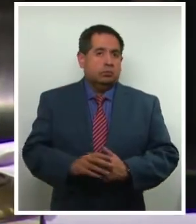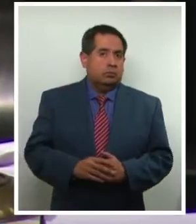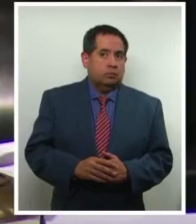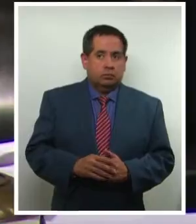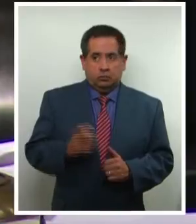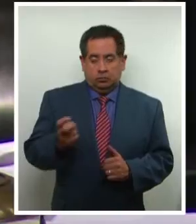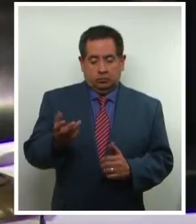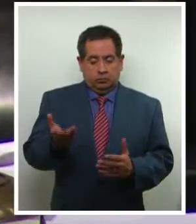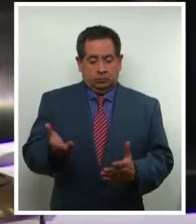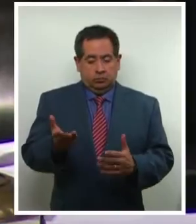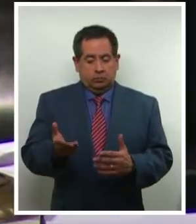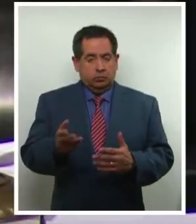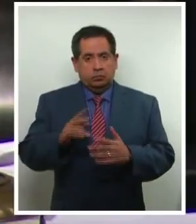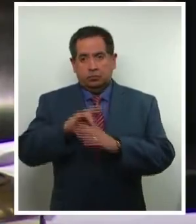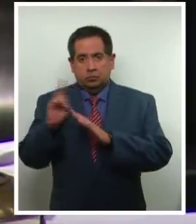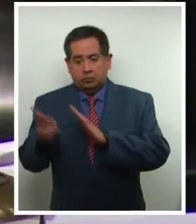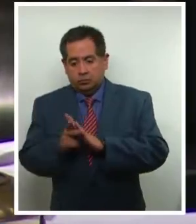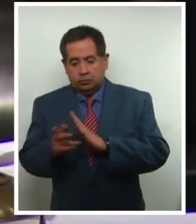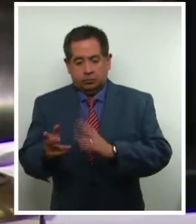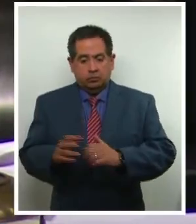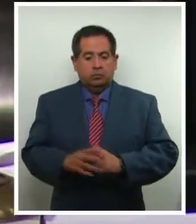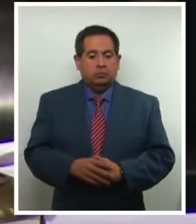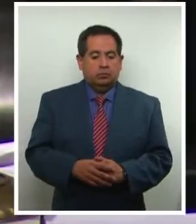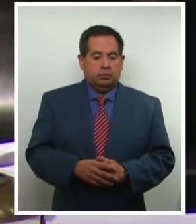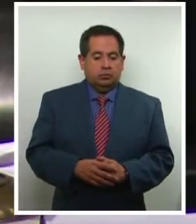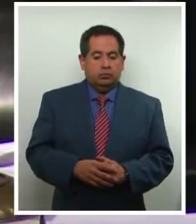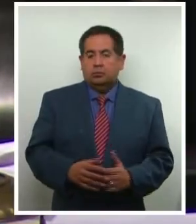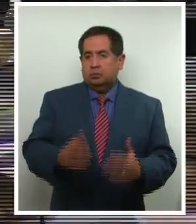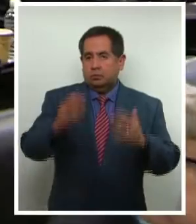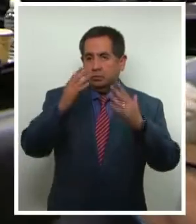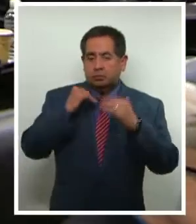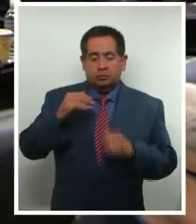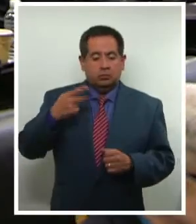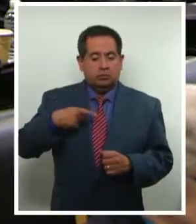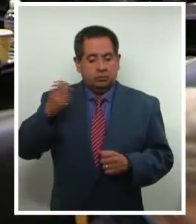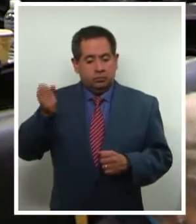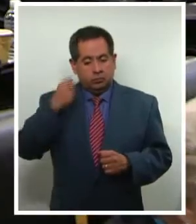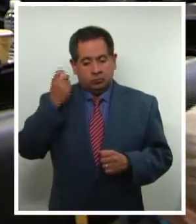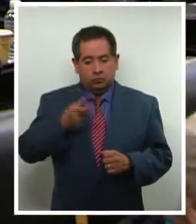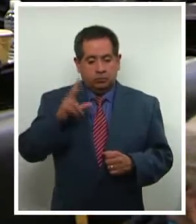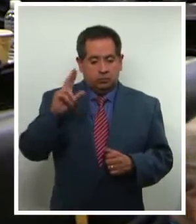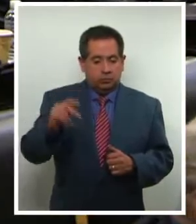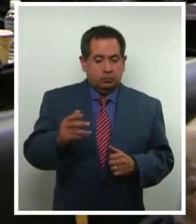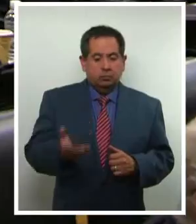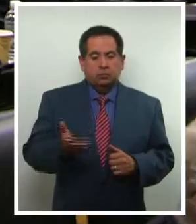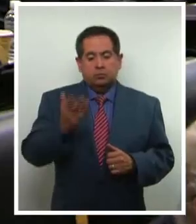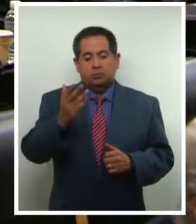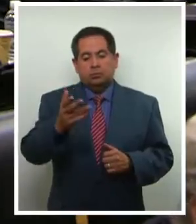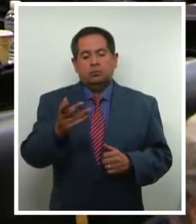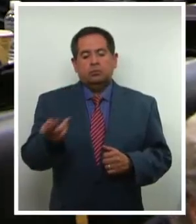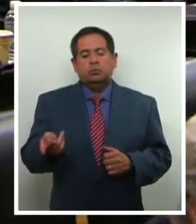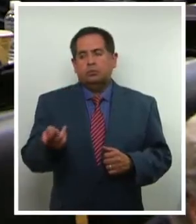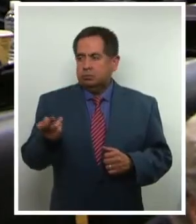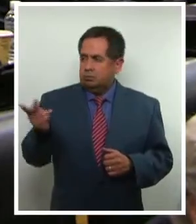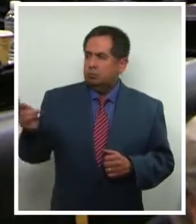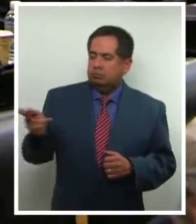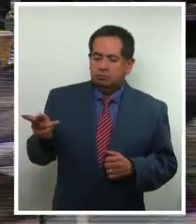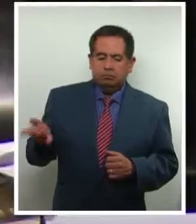esta reserva. Si no hay oradores en contra, entonces someta